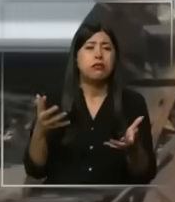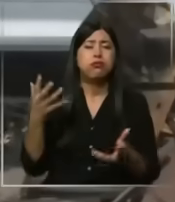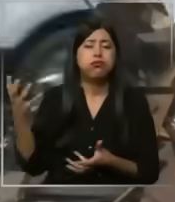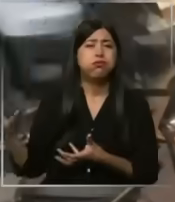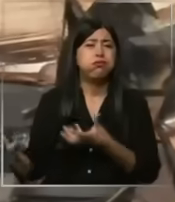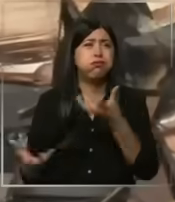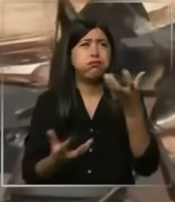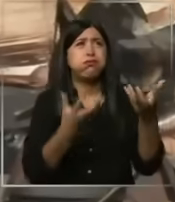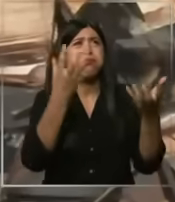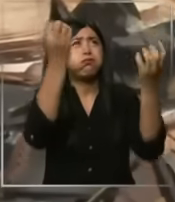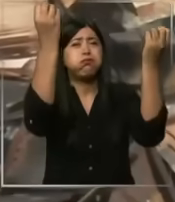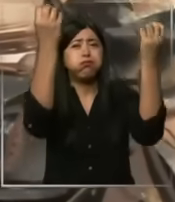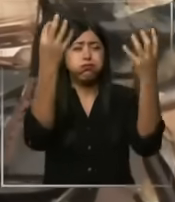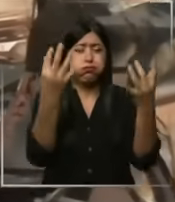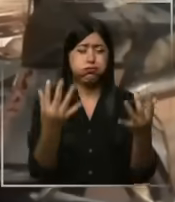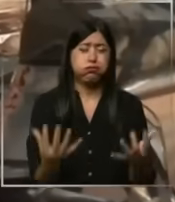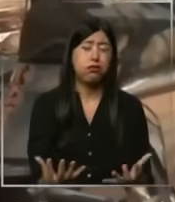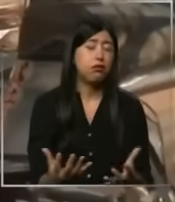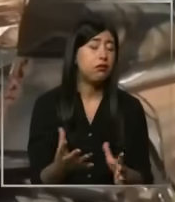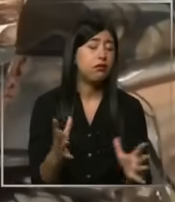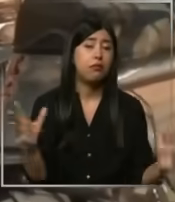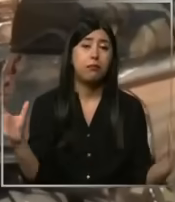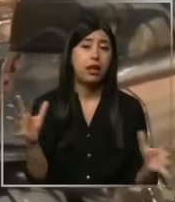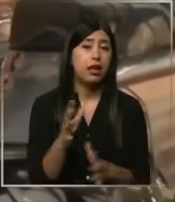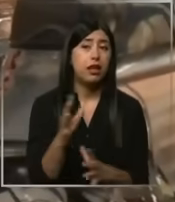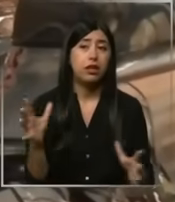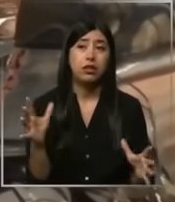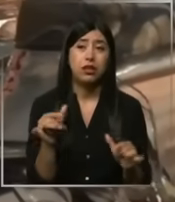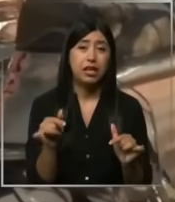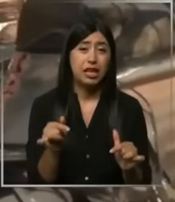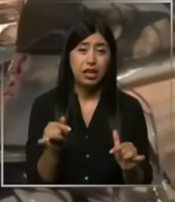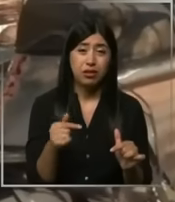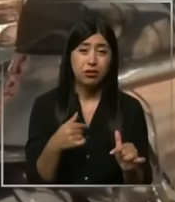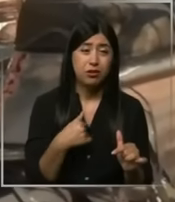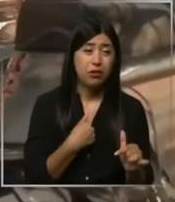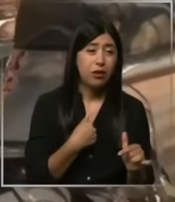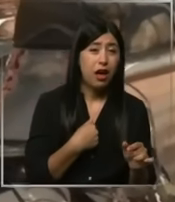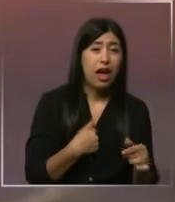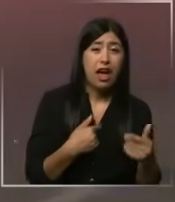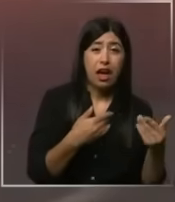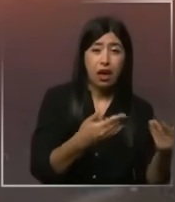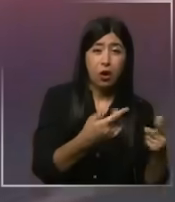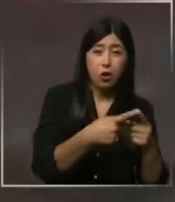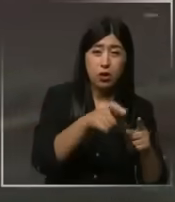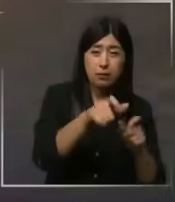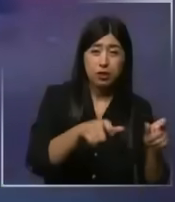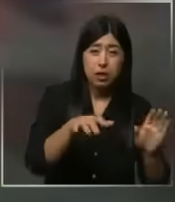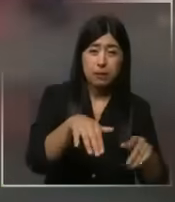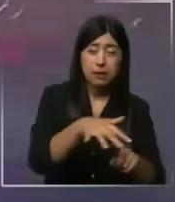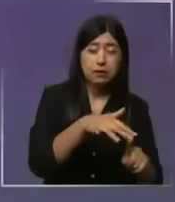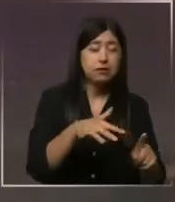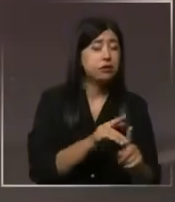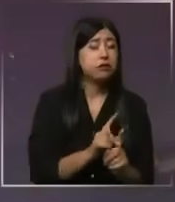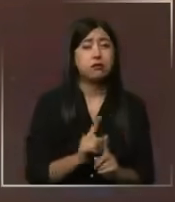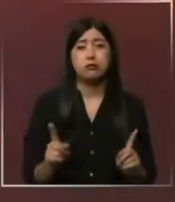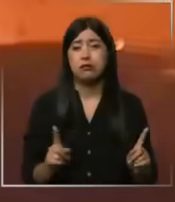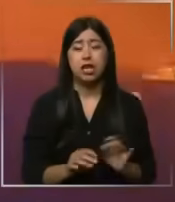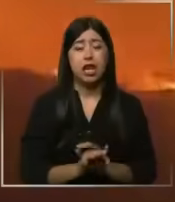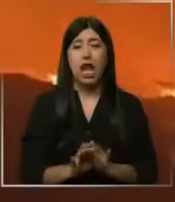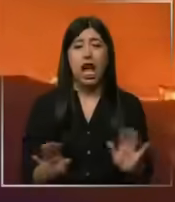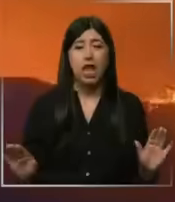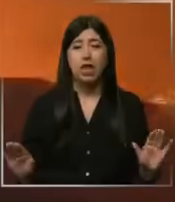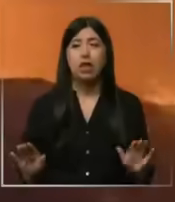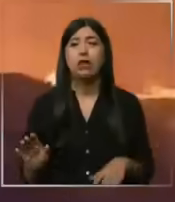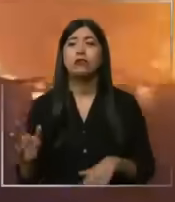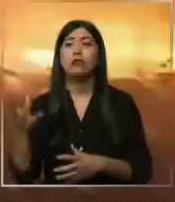fuego que caían. No, espantoso. Esto no se lo damos a nadie, a nadie, a nadie. Los focos eran muchos, los bomberos lo